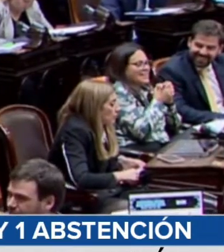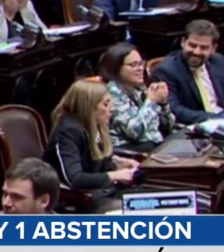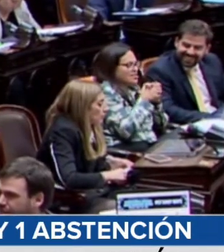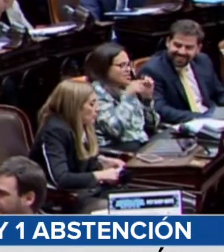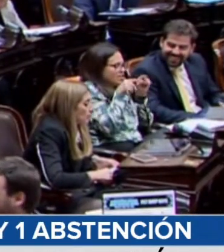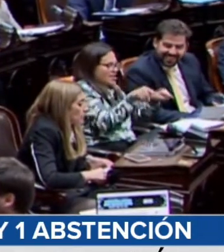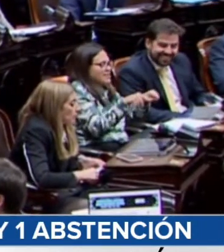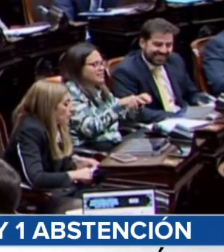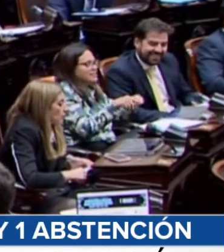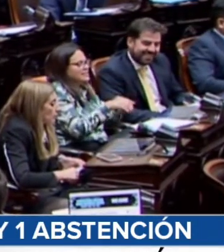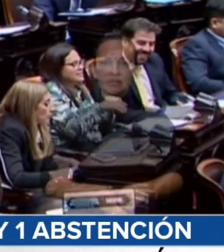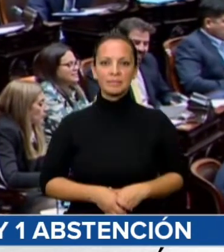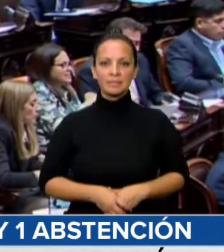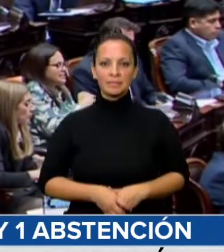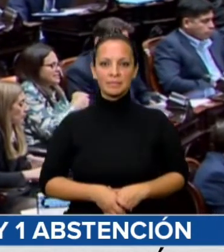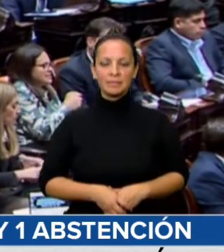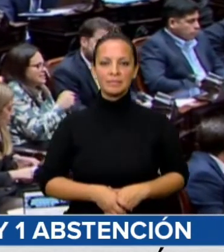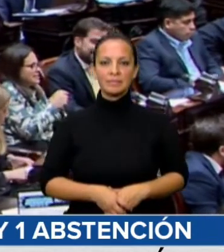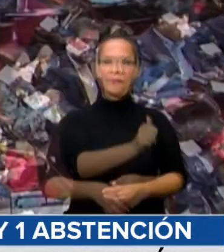Sírvanse marcar su voto.